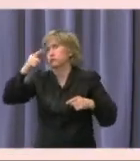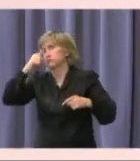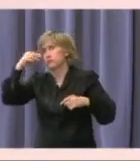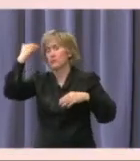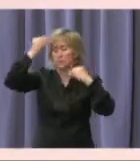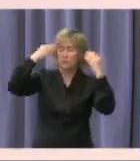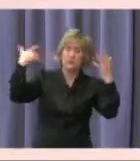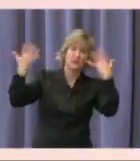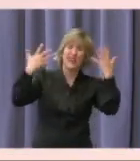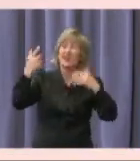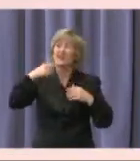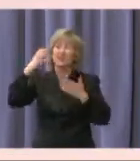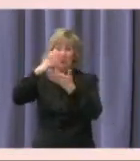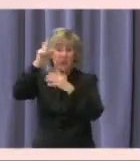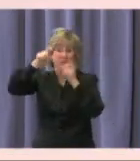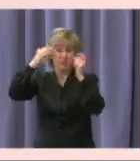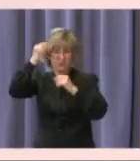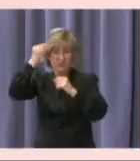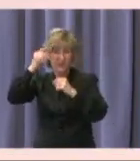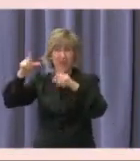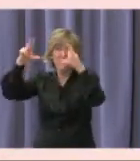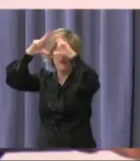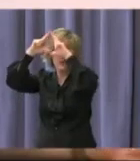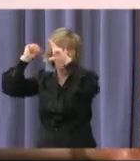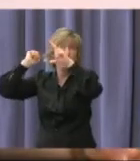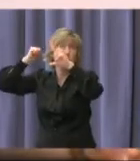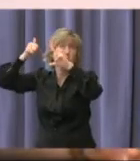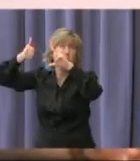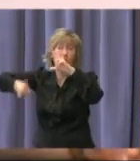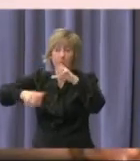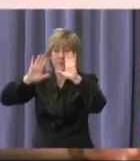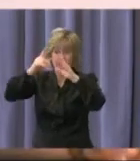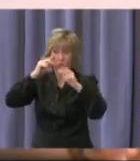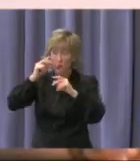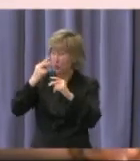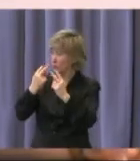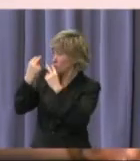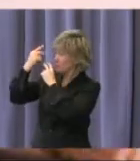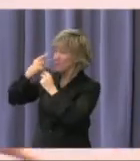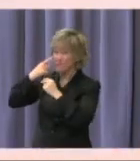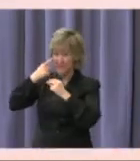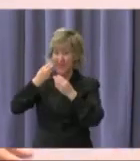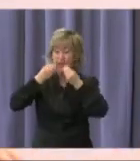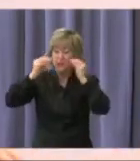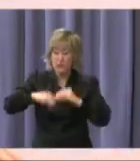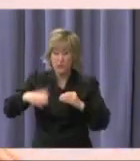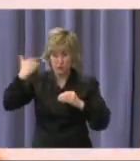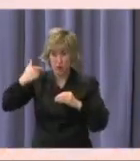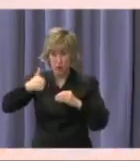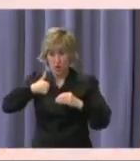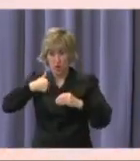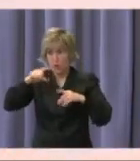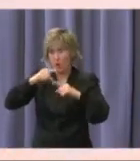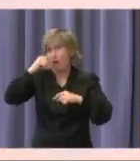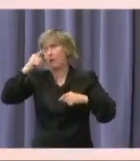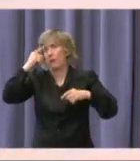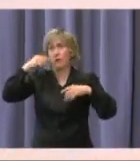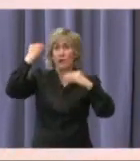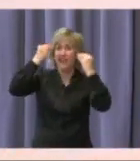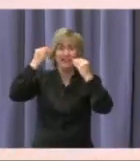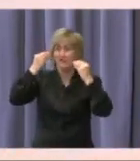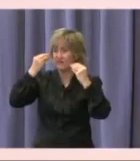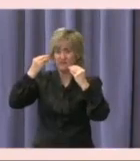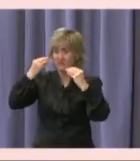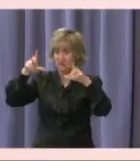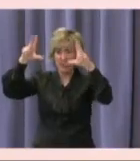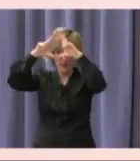que el feminismo lleva ya mucho tiempo, en comparación a la historia androcéntrica que hemos vivido, no es nada. Entonces, desgraciadamente,